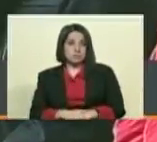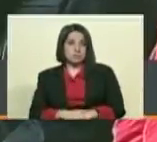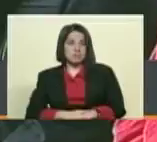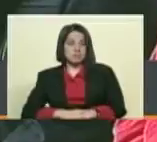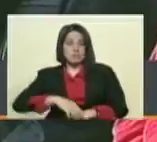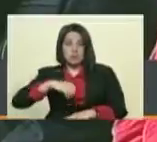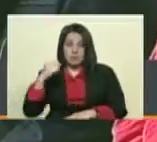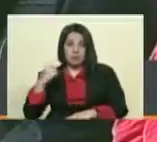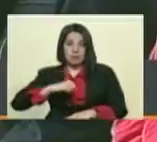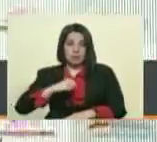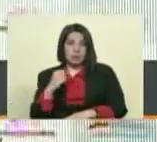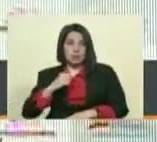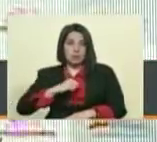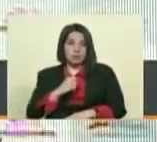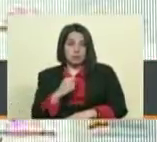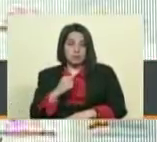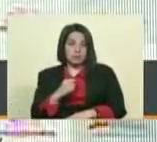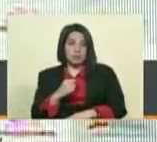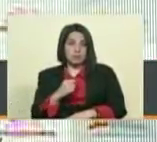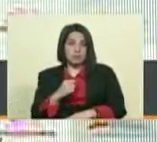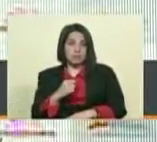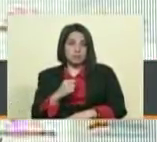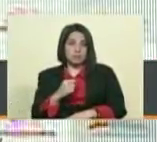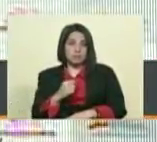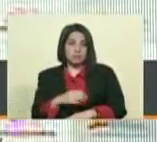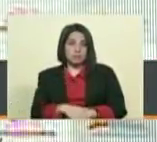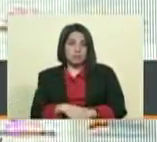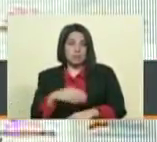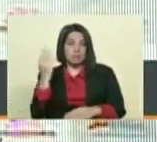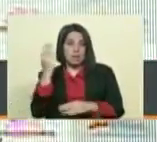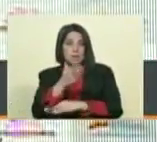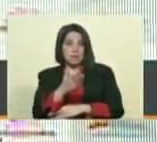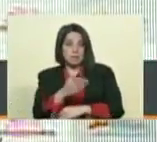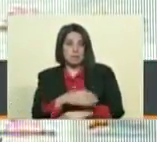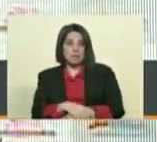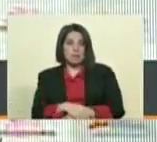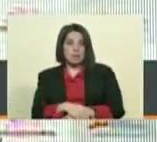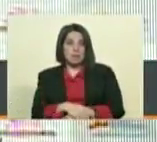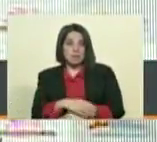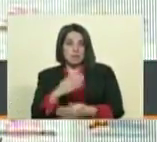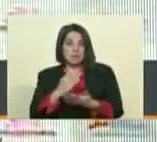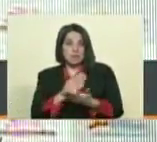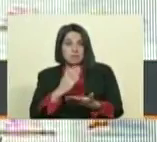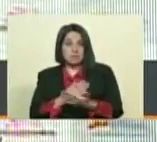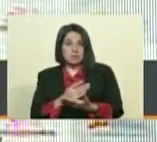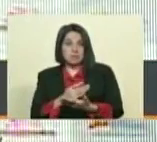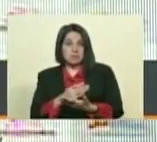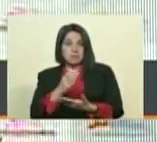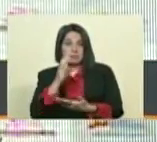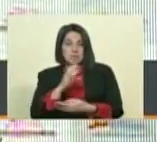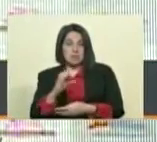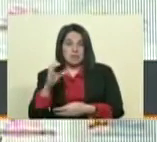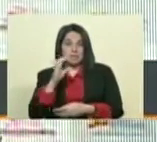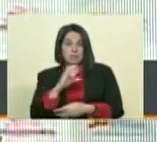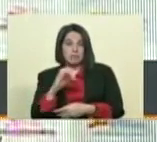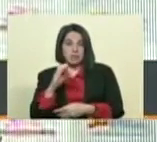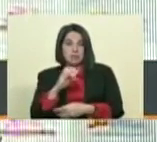policía criminalística, penalista, penalística, científica, son los